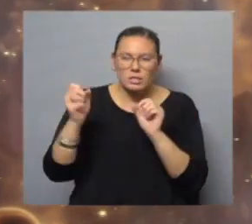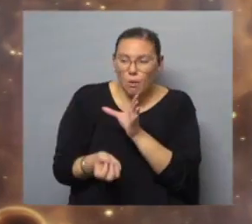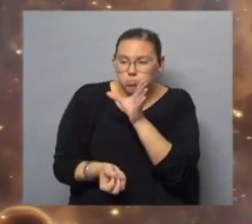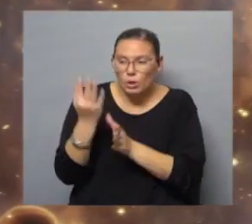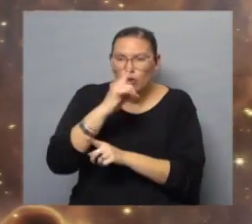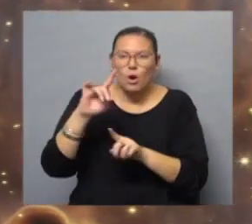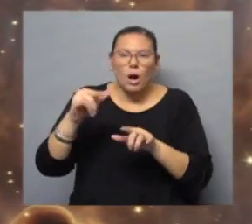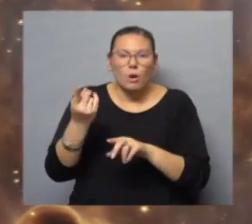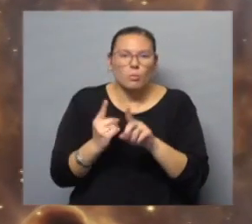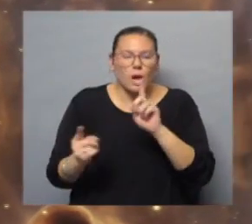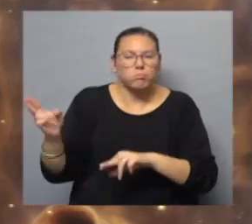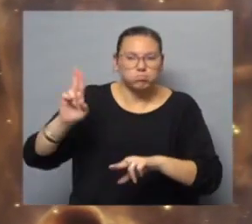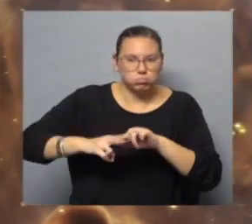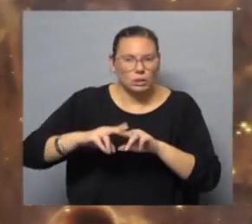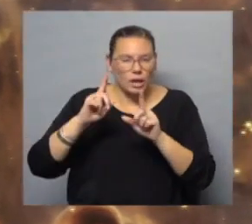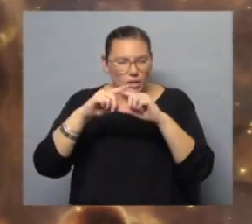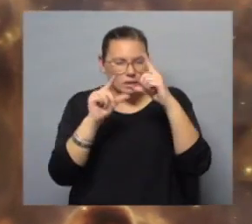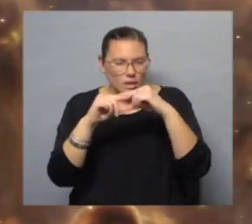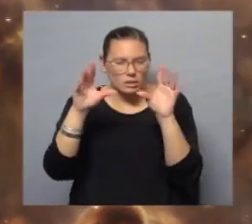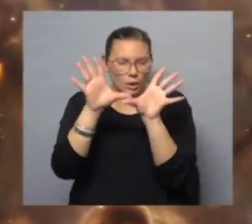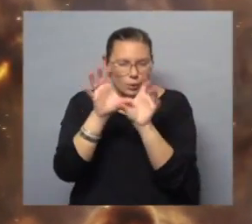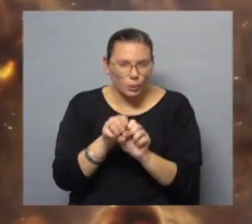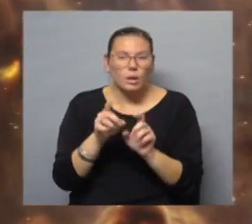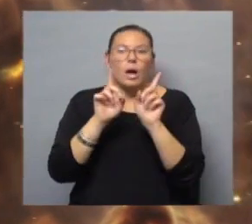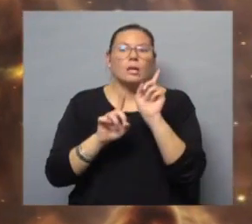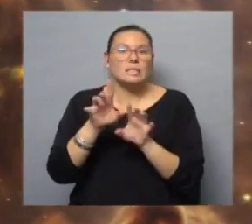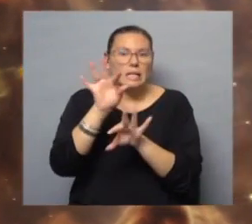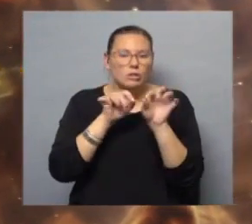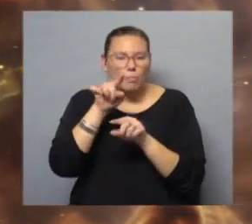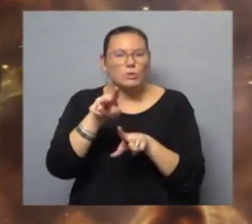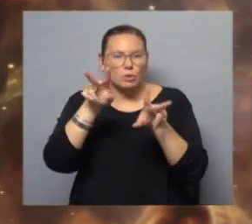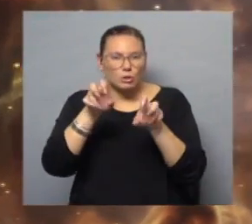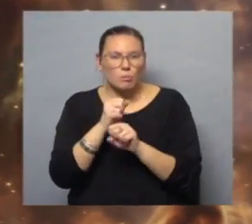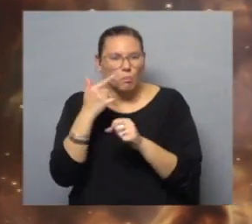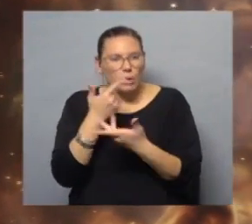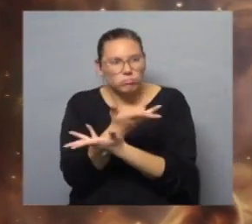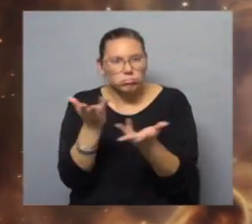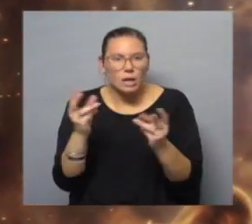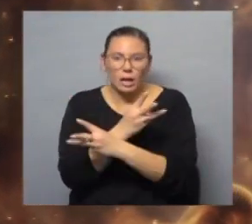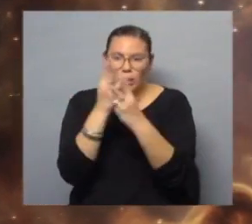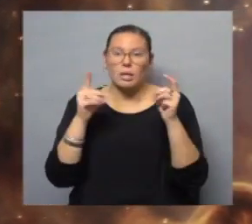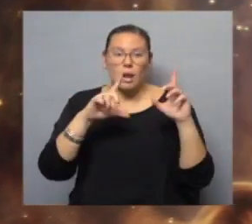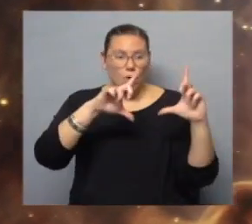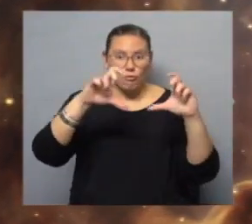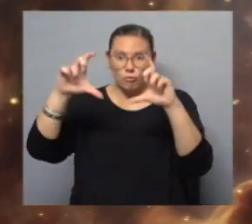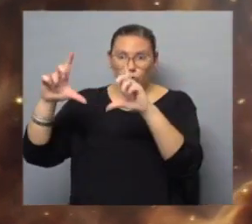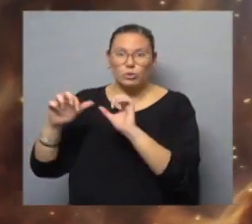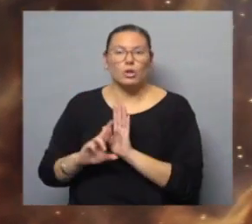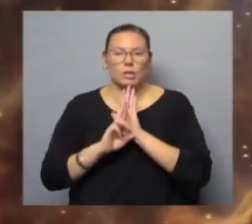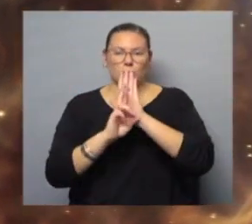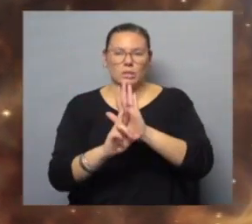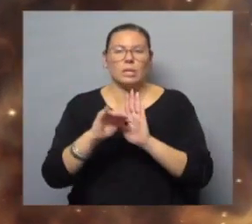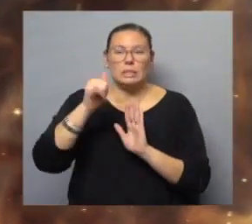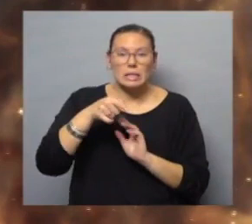de estrellas muriendo, ¿no? Entonces seleccionamos ese tipo de temas para cubrir un poquito todos los campos. Entonces estas imágenes son representativas